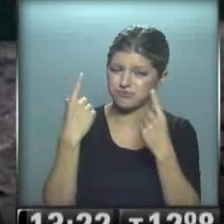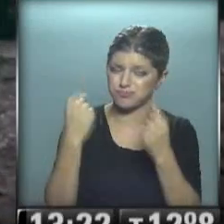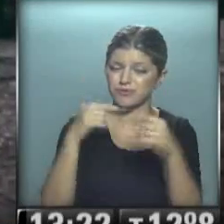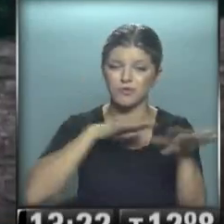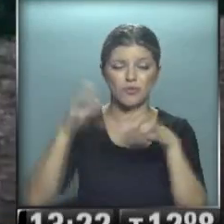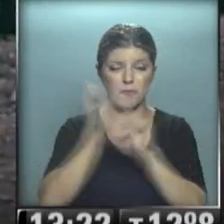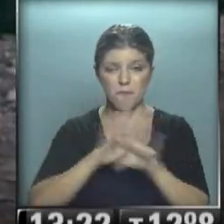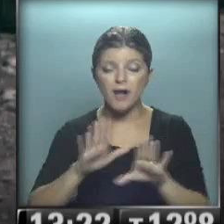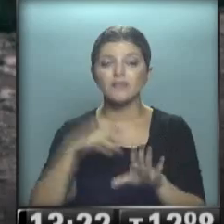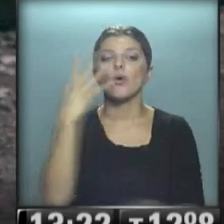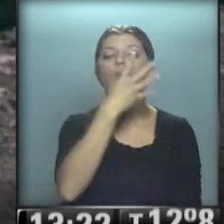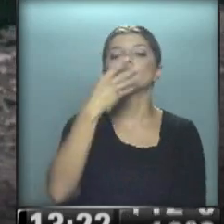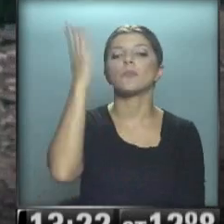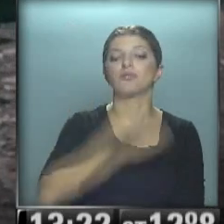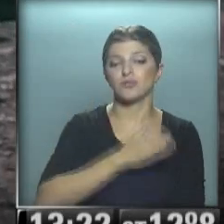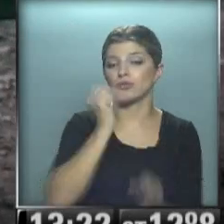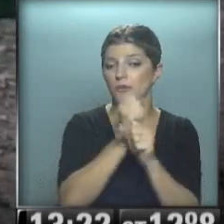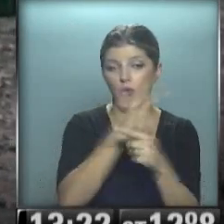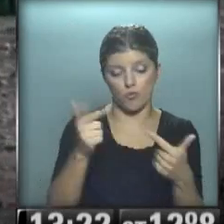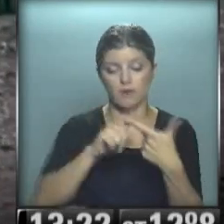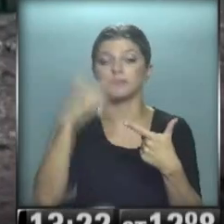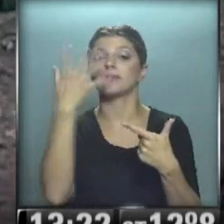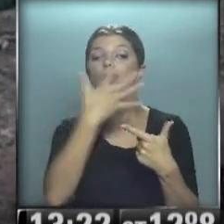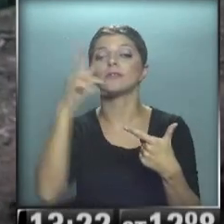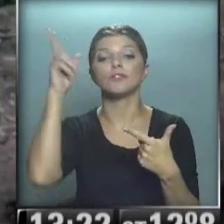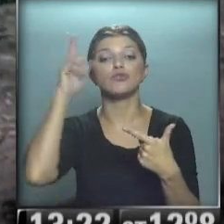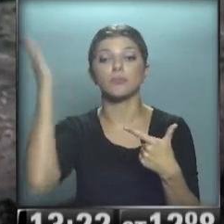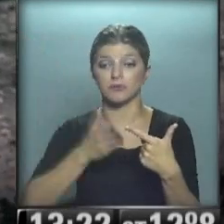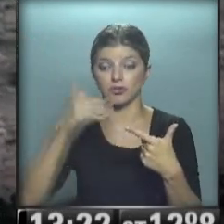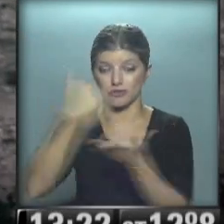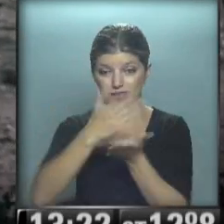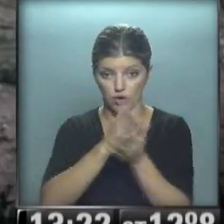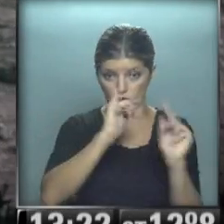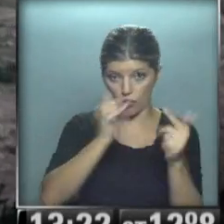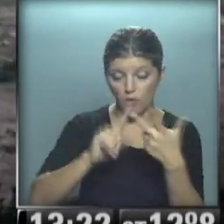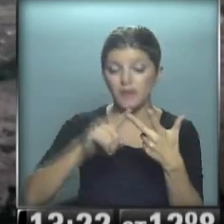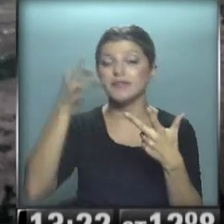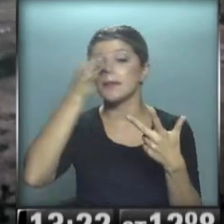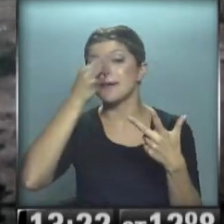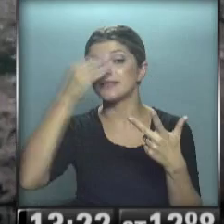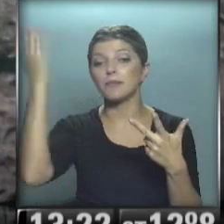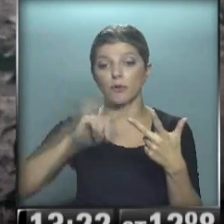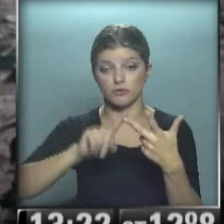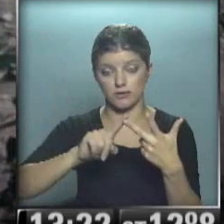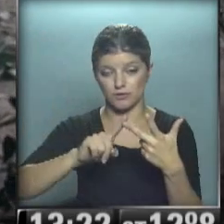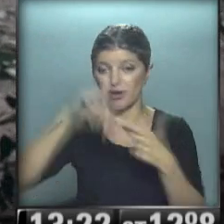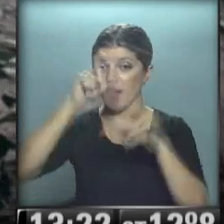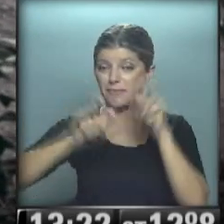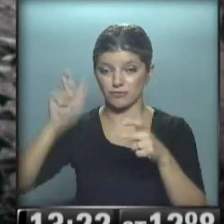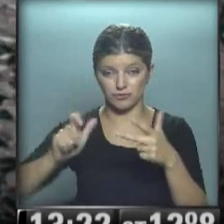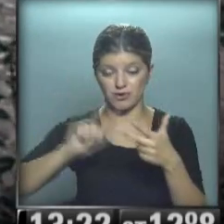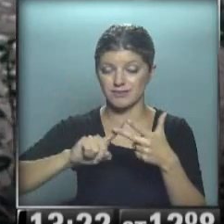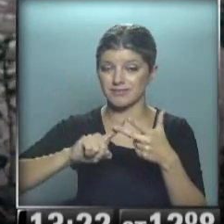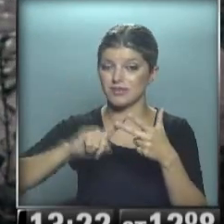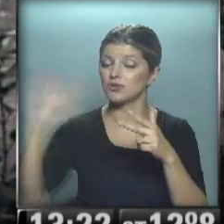del 44%, un 58% en los sectores juveniles y el 20% de la población bajo